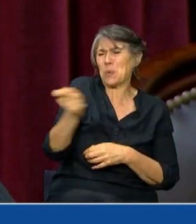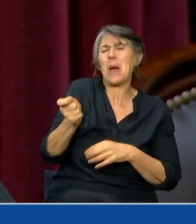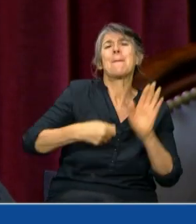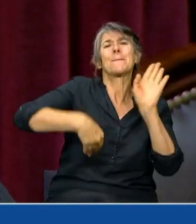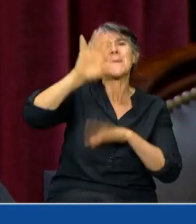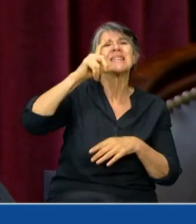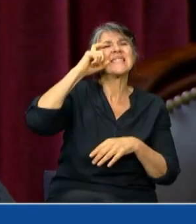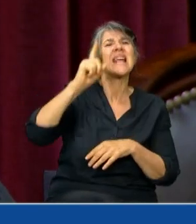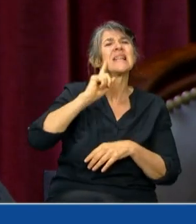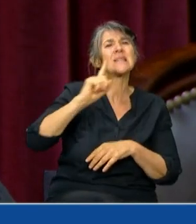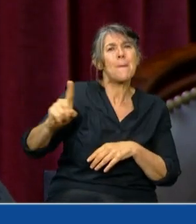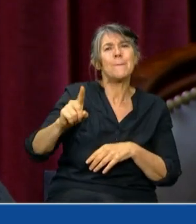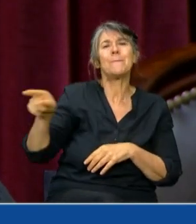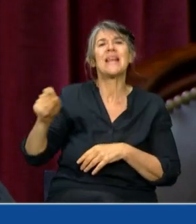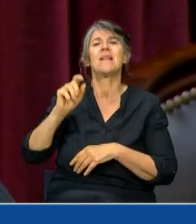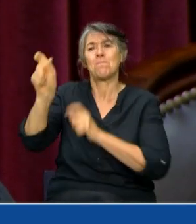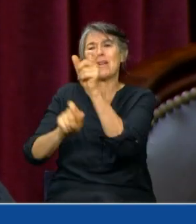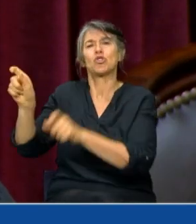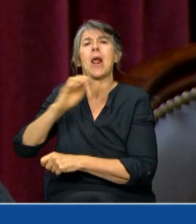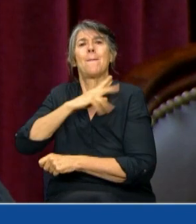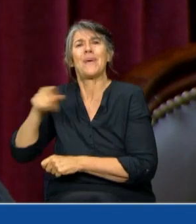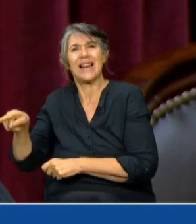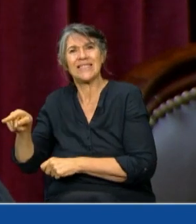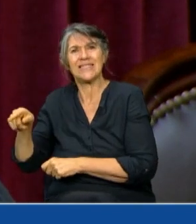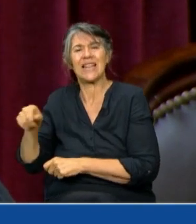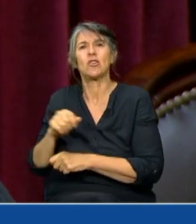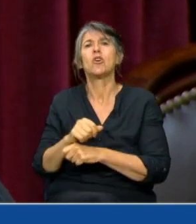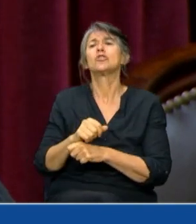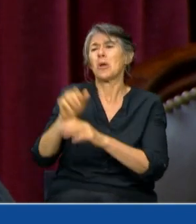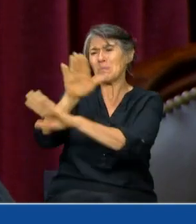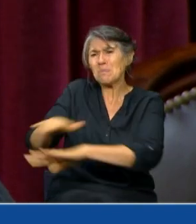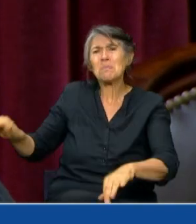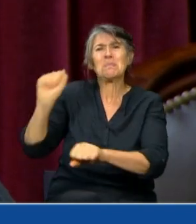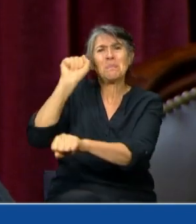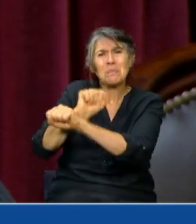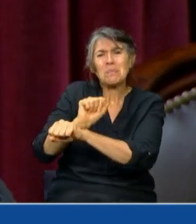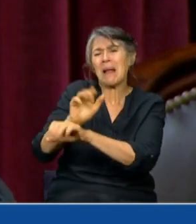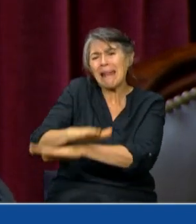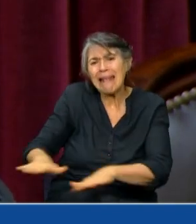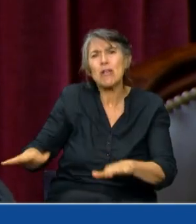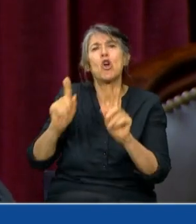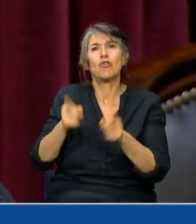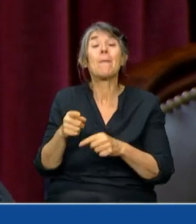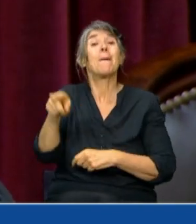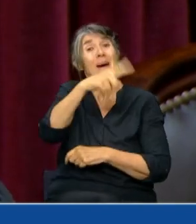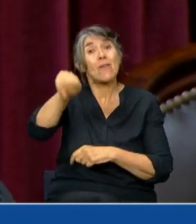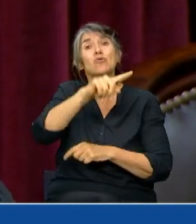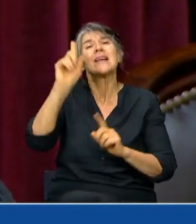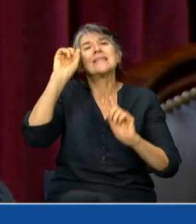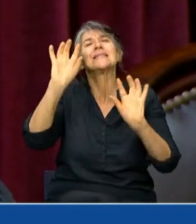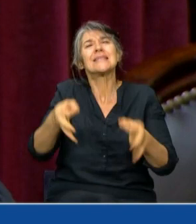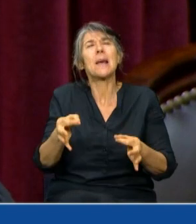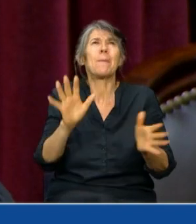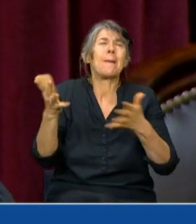y permanecen detenidos más de 10.000, entre ellos niñas y niños. Para tener una dimensión de lo que significa, es